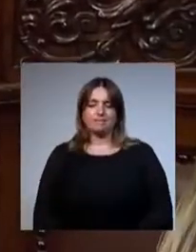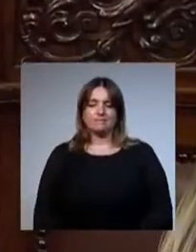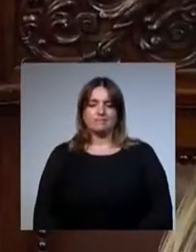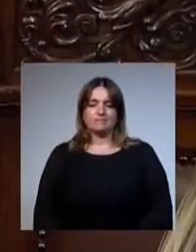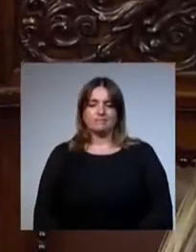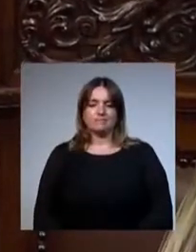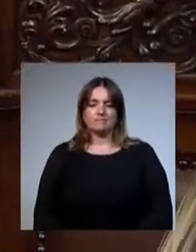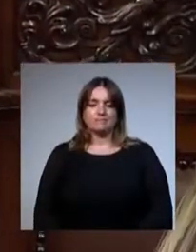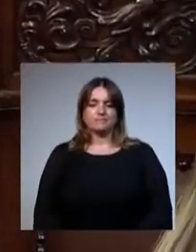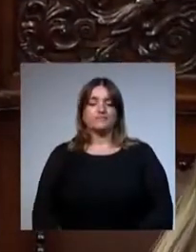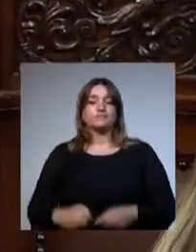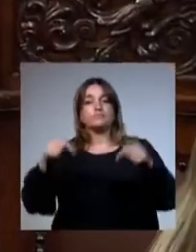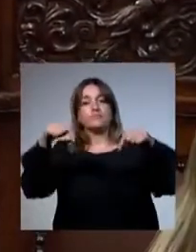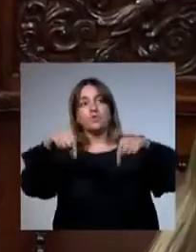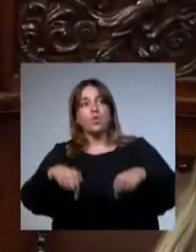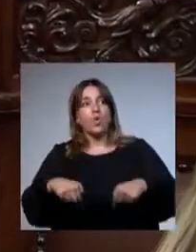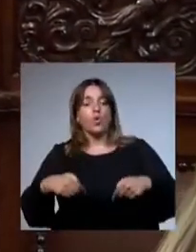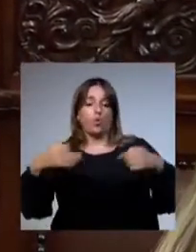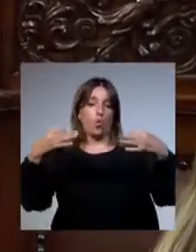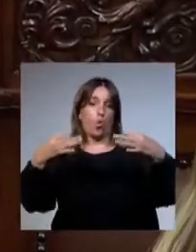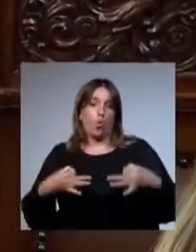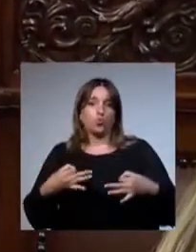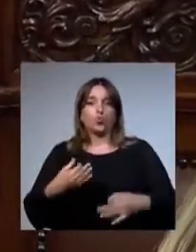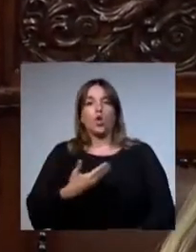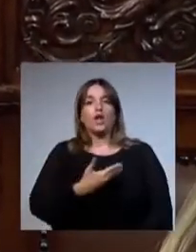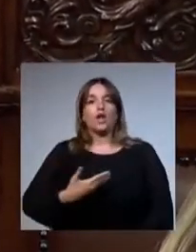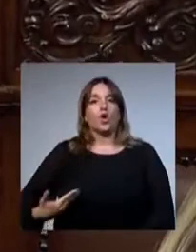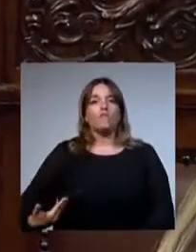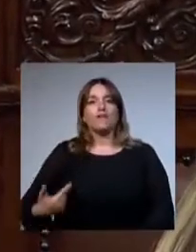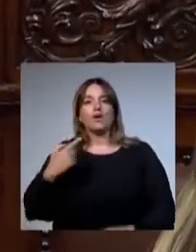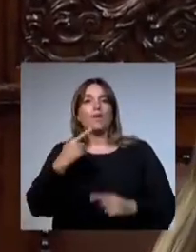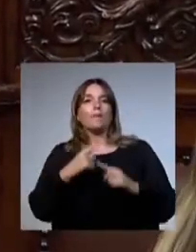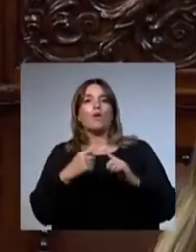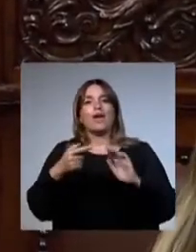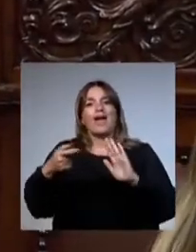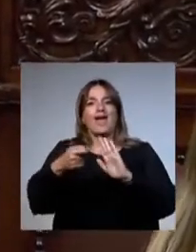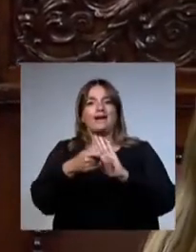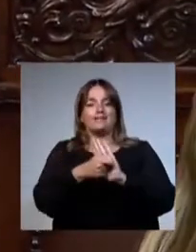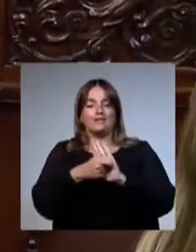Hoy viene aquí el Gobierno, al amparo del artículo